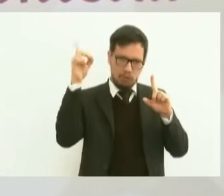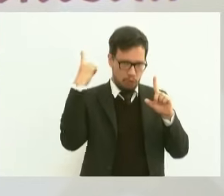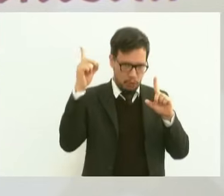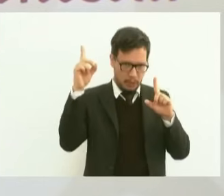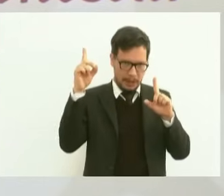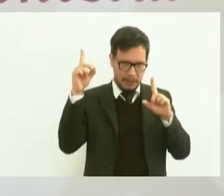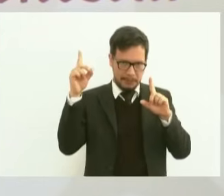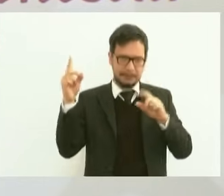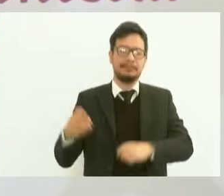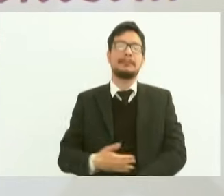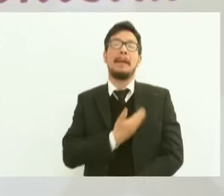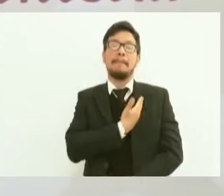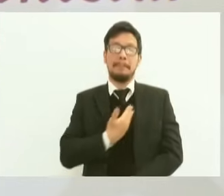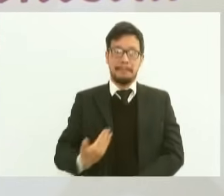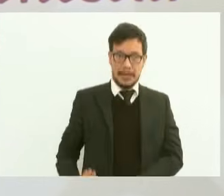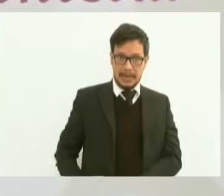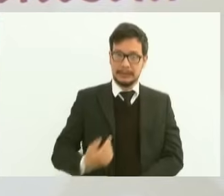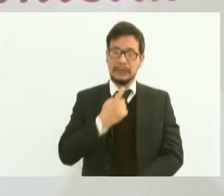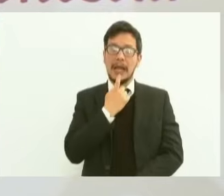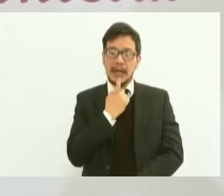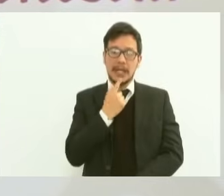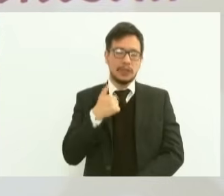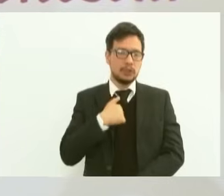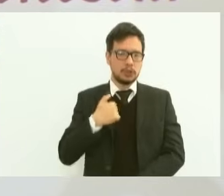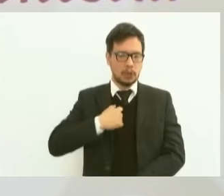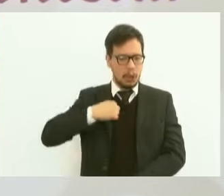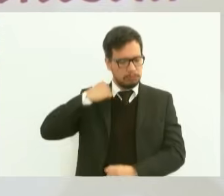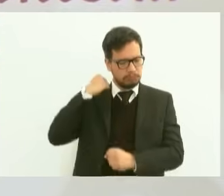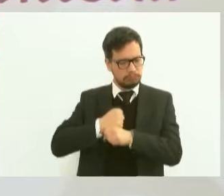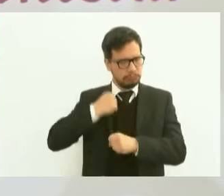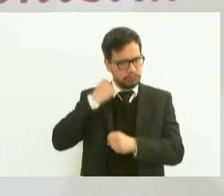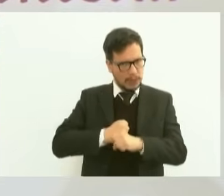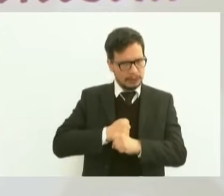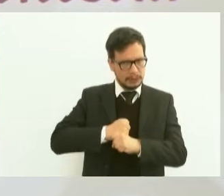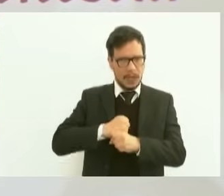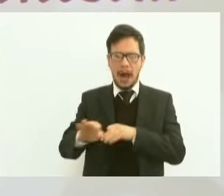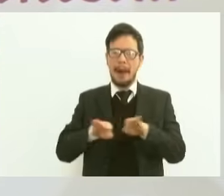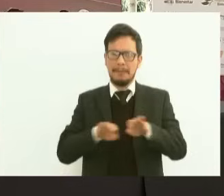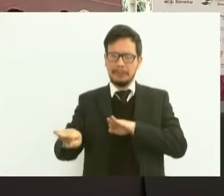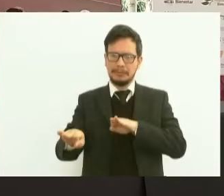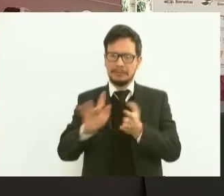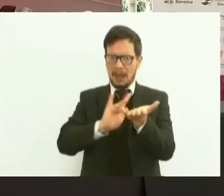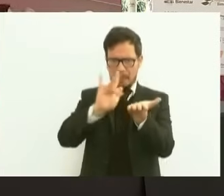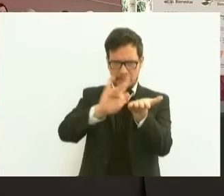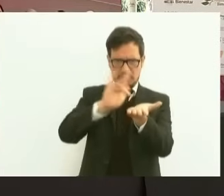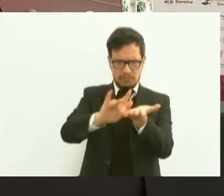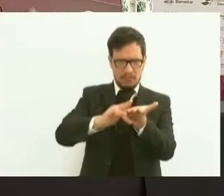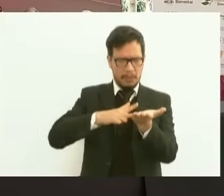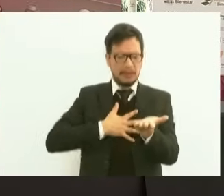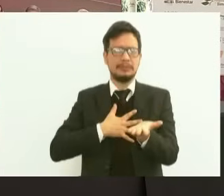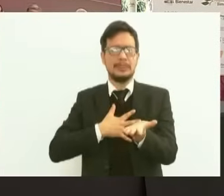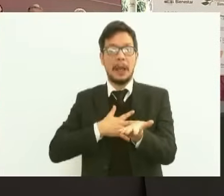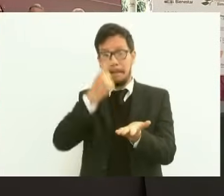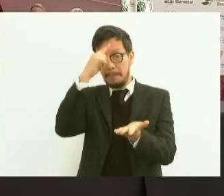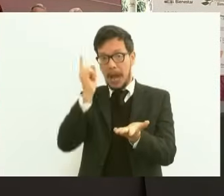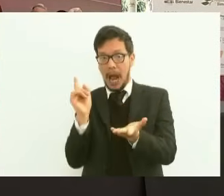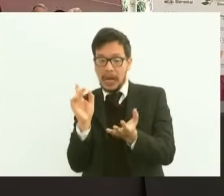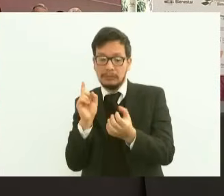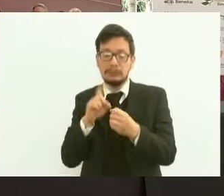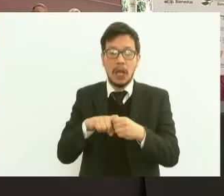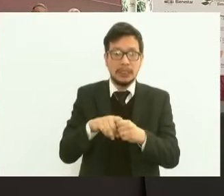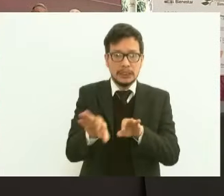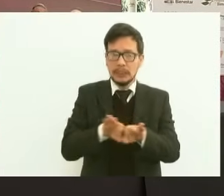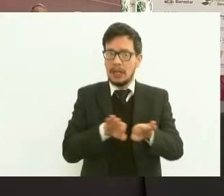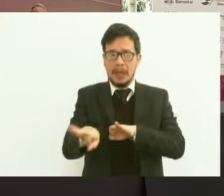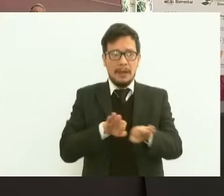Obrador, le reafirmo mi compromiso y apoyo para seguir trabajando en equipo estos monumentales